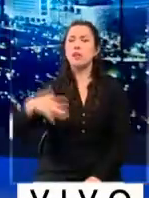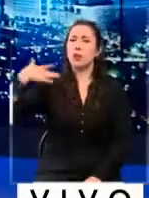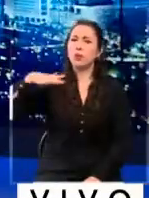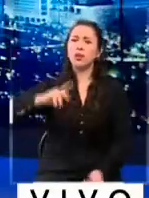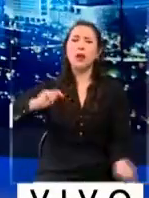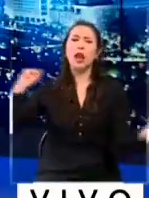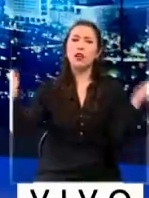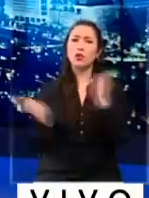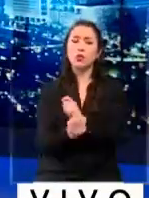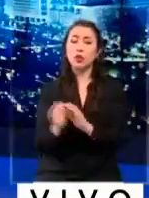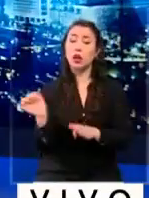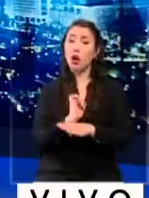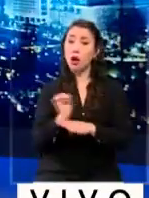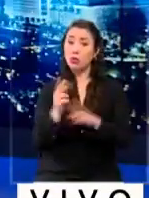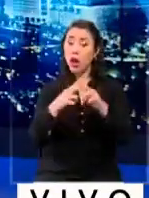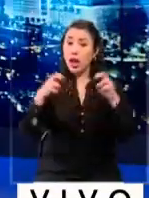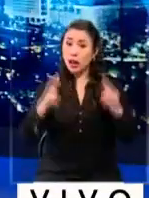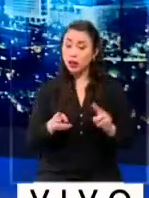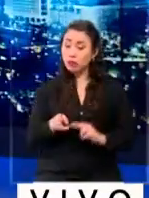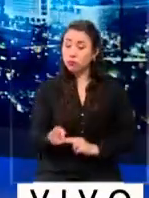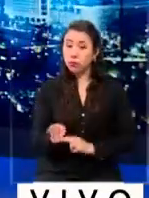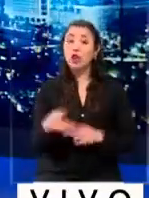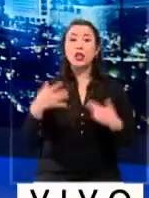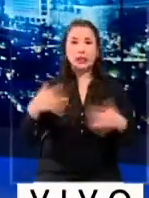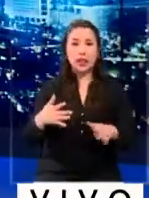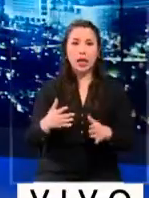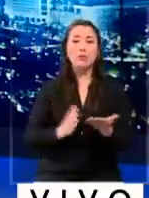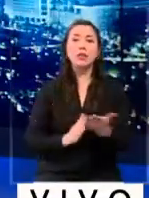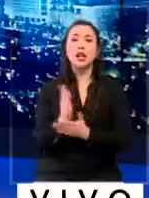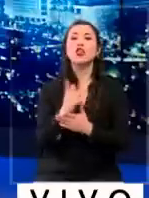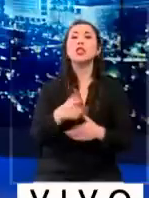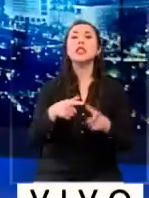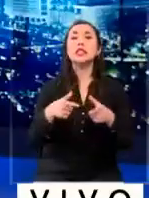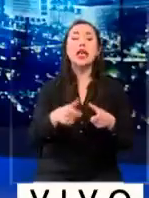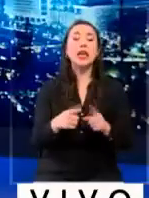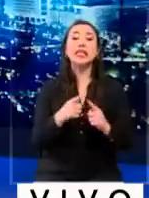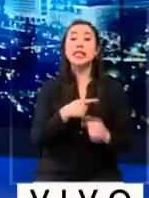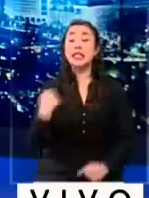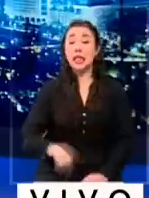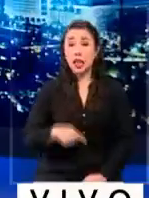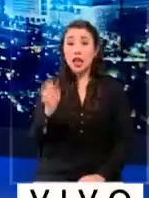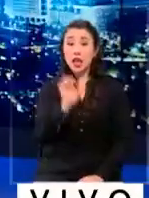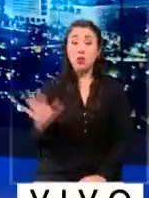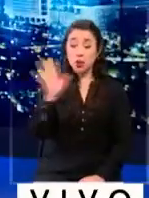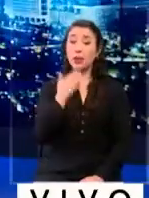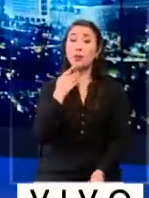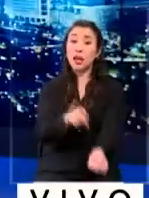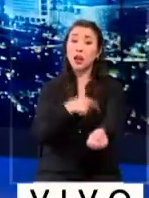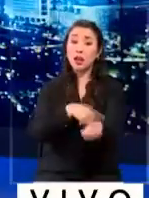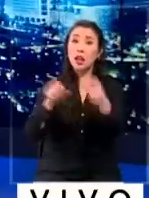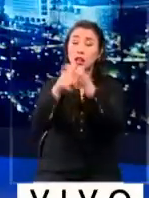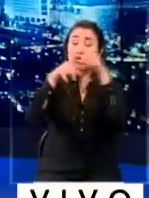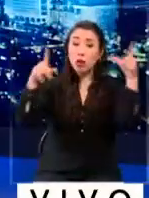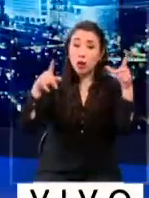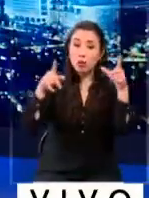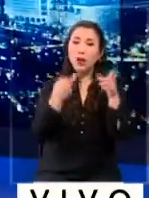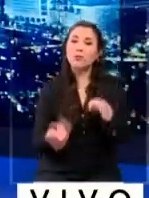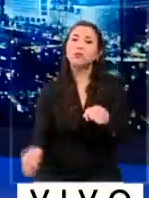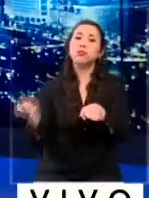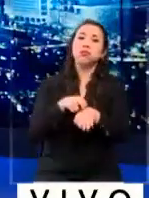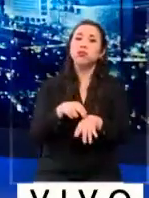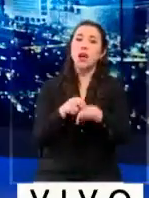revolución de los vehículos eléctricos a la que ya se lanzaron china y europa y también tenemos la energía solar para subirnos a la